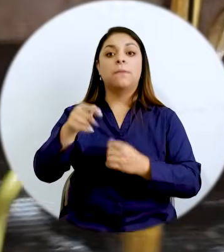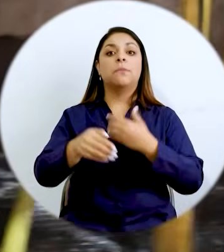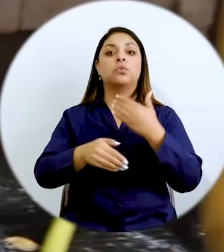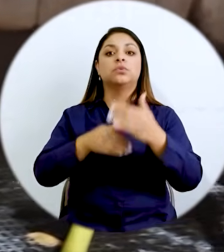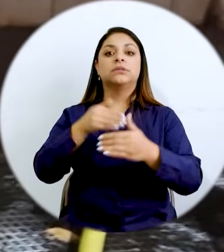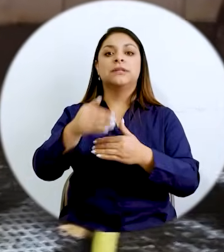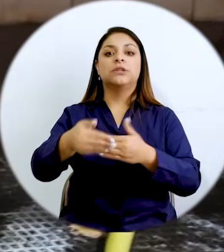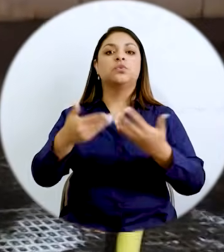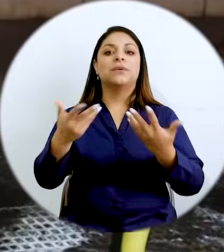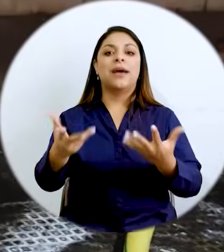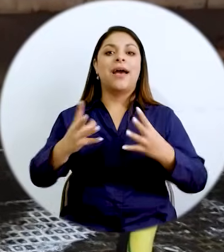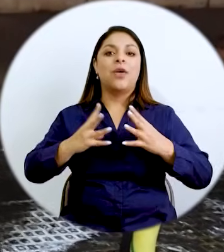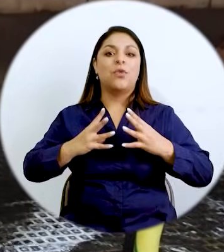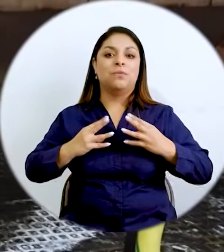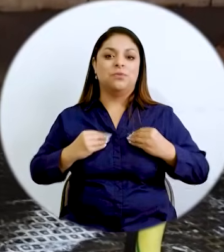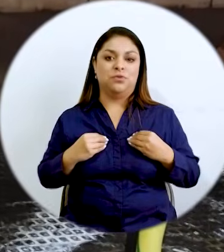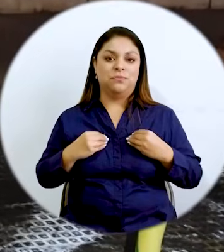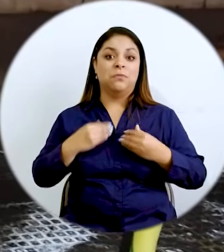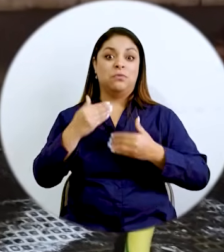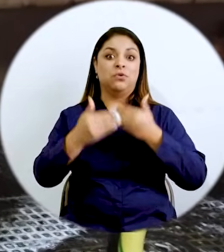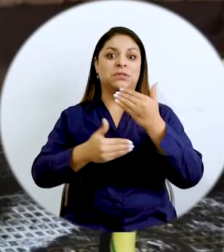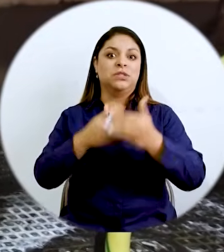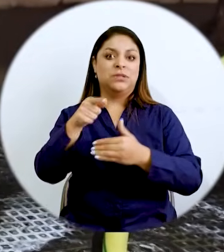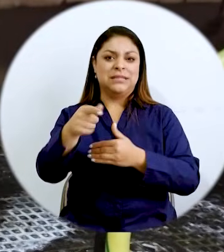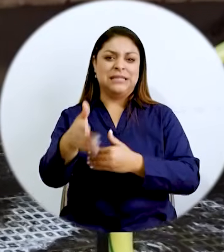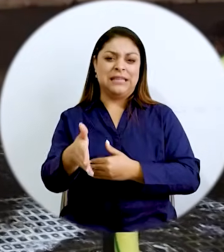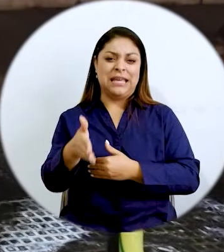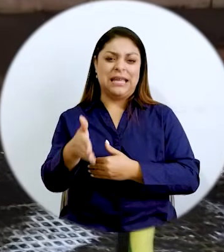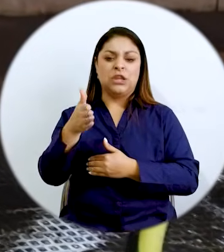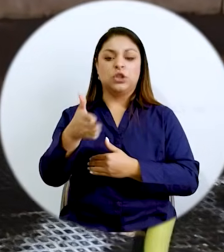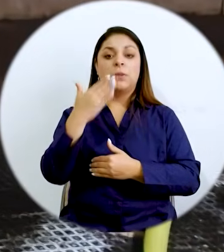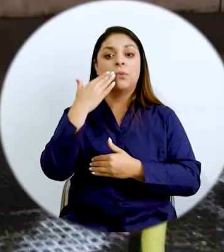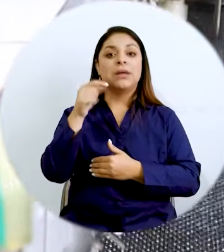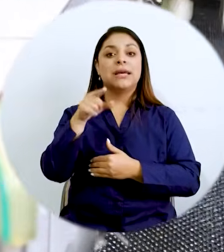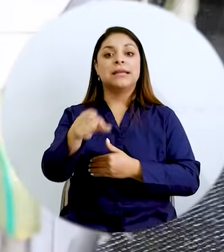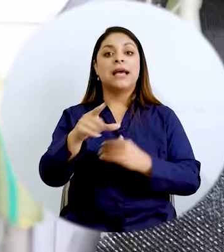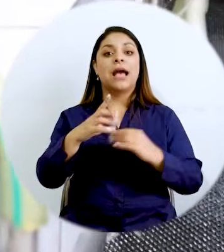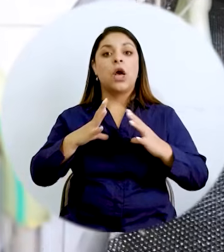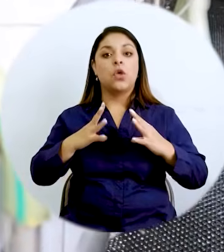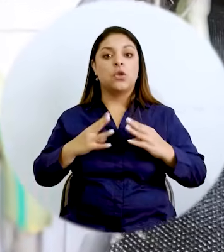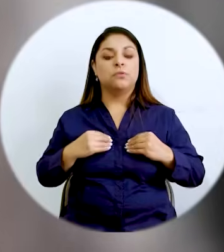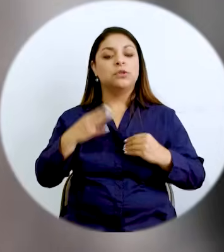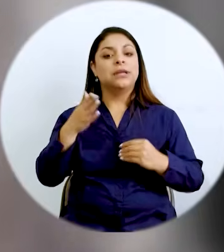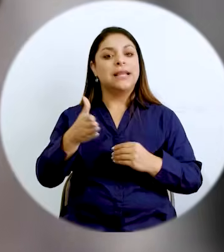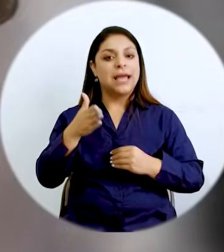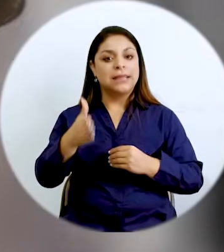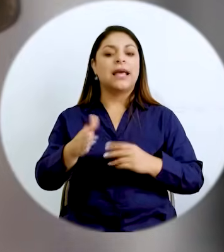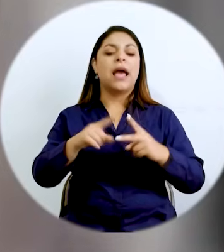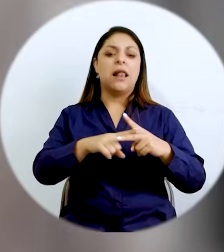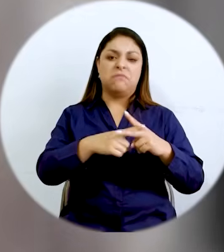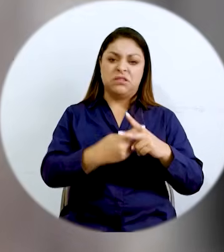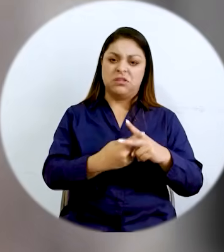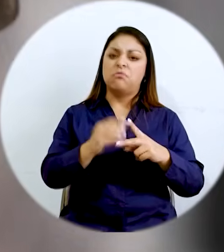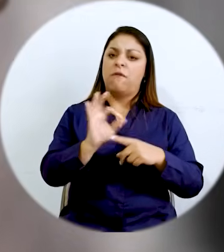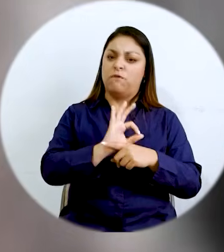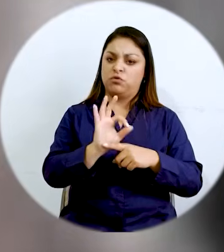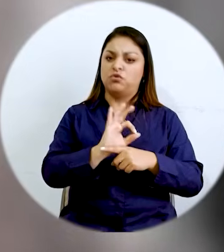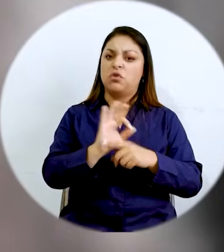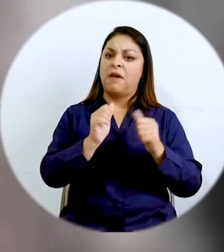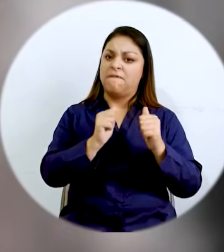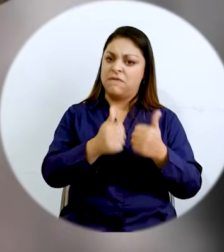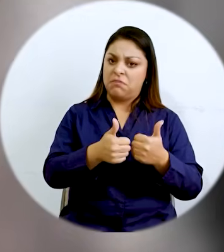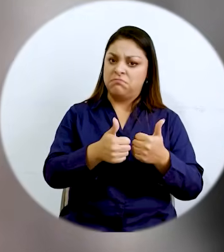de adopción de los productores fue lento. Porque fue una adopción lenta, y al inicio funcionó muy bien el